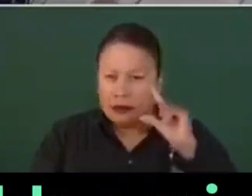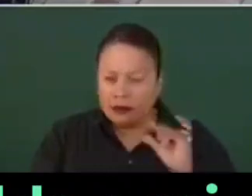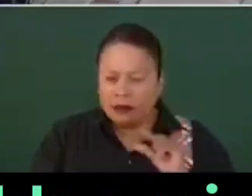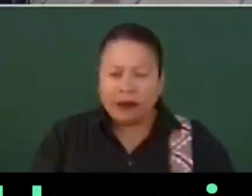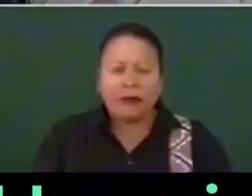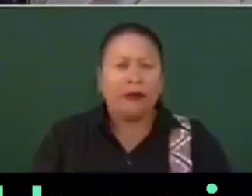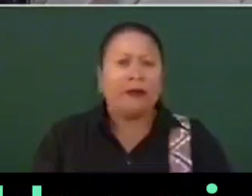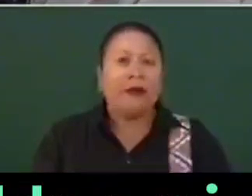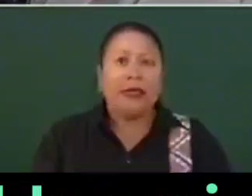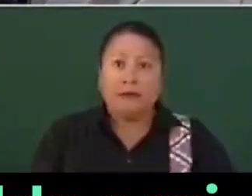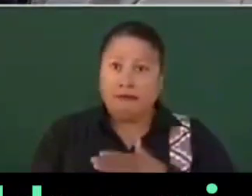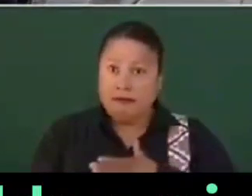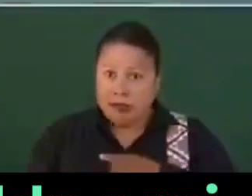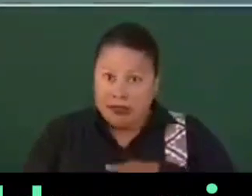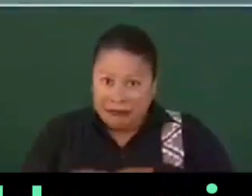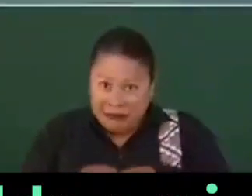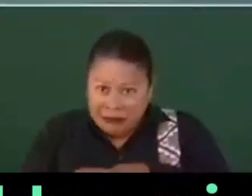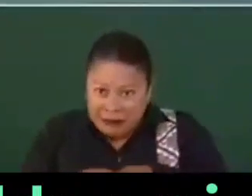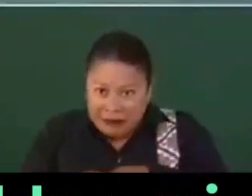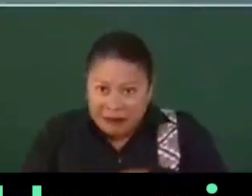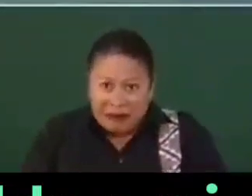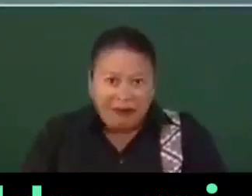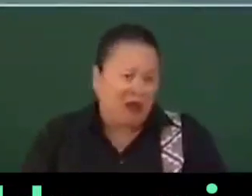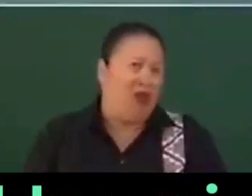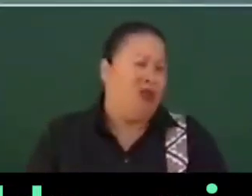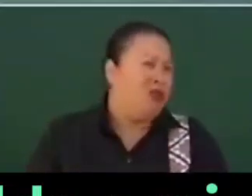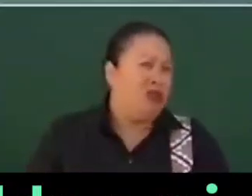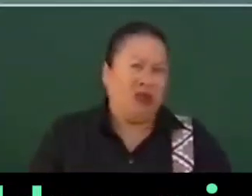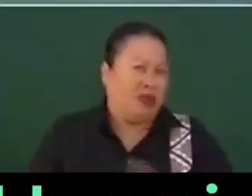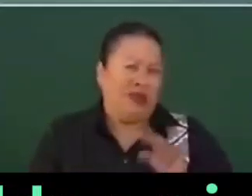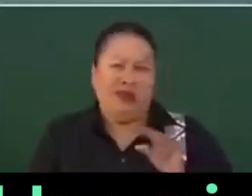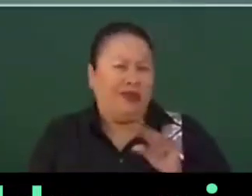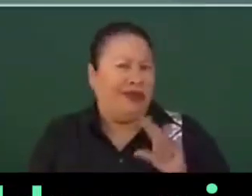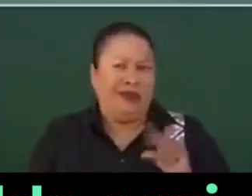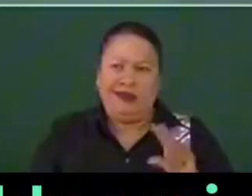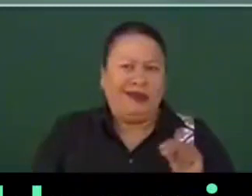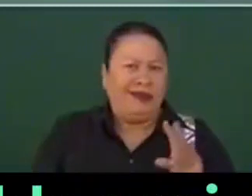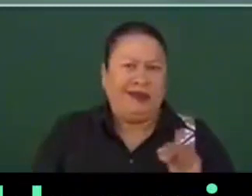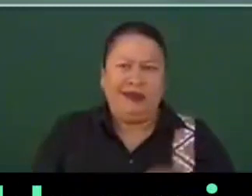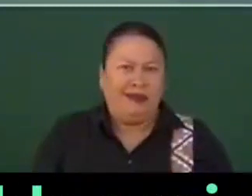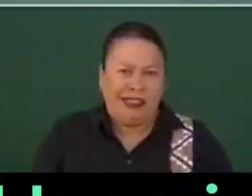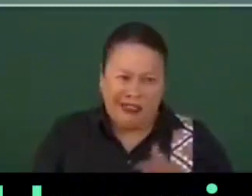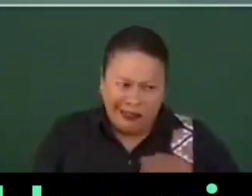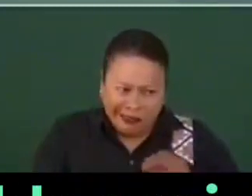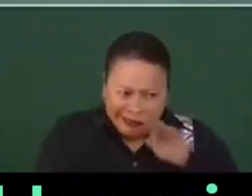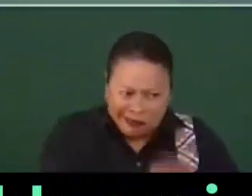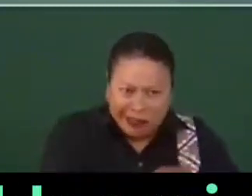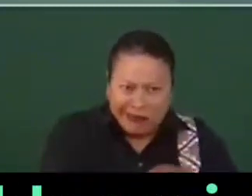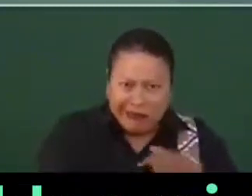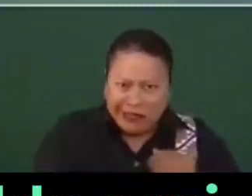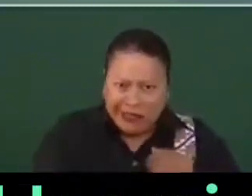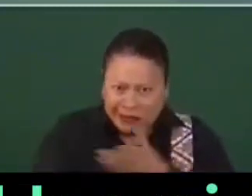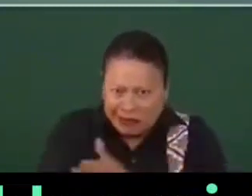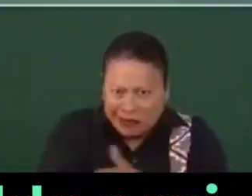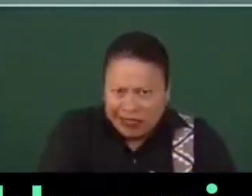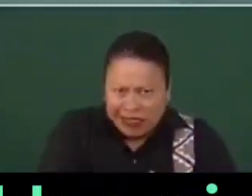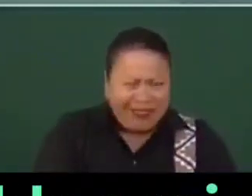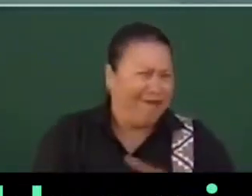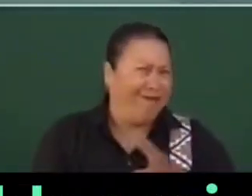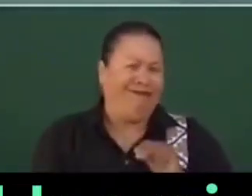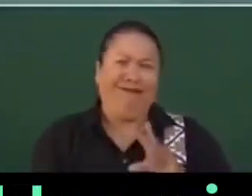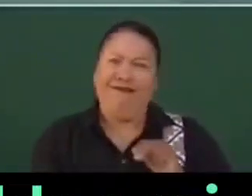her Man di No yo no respaldo a mi familia no